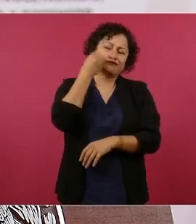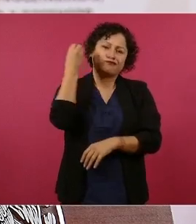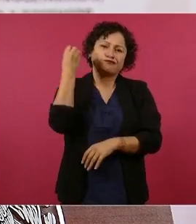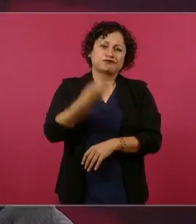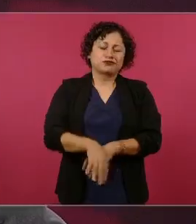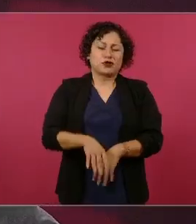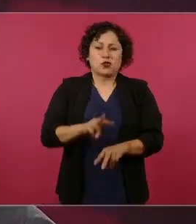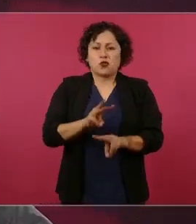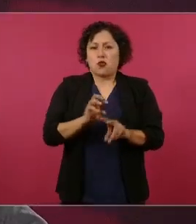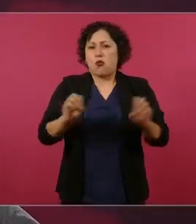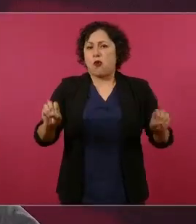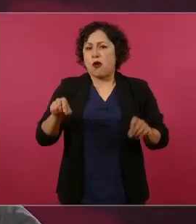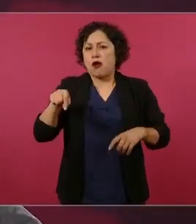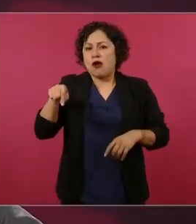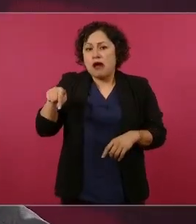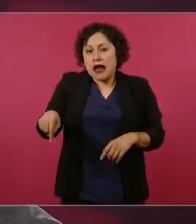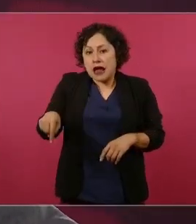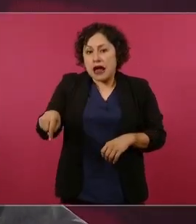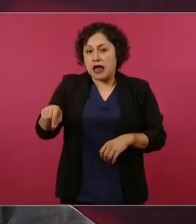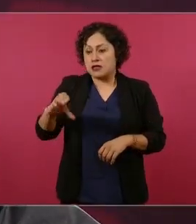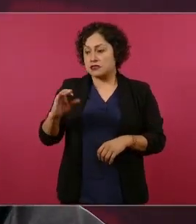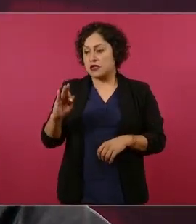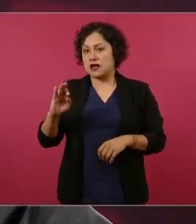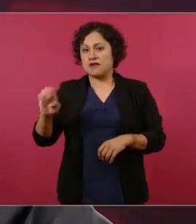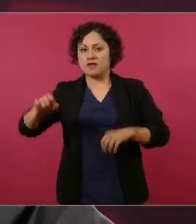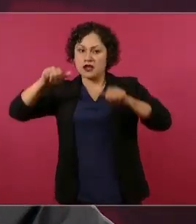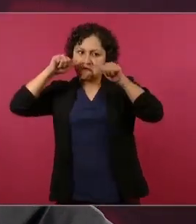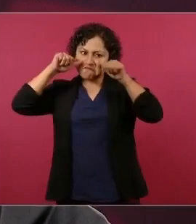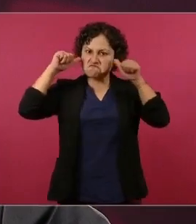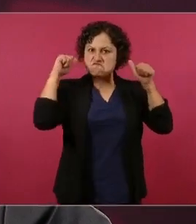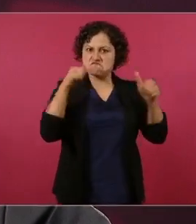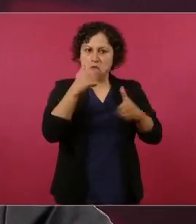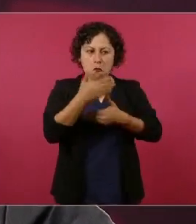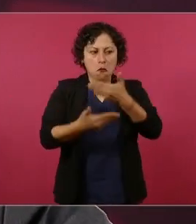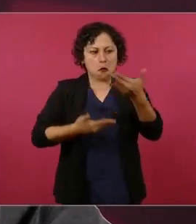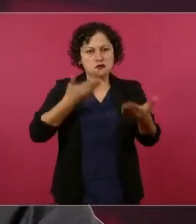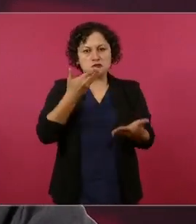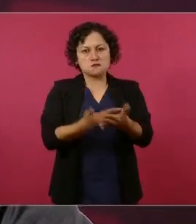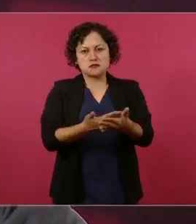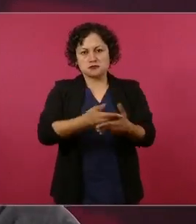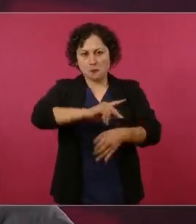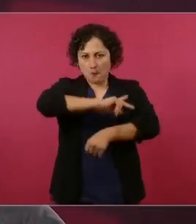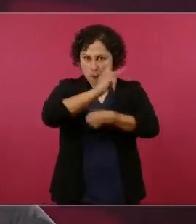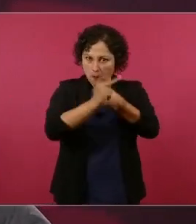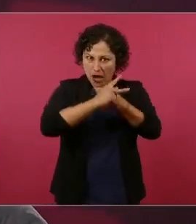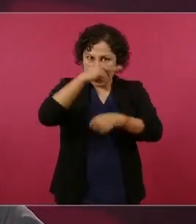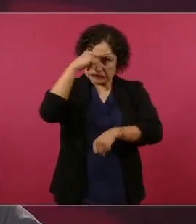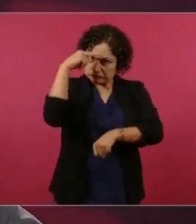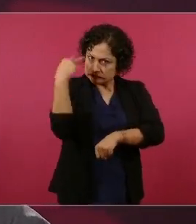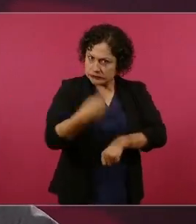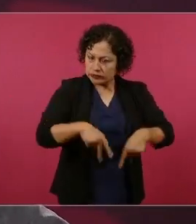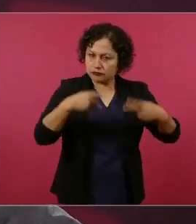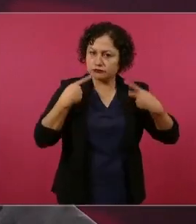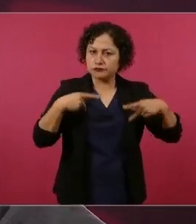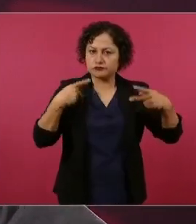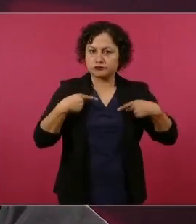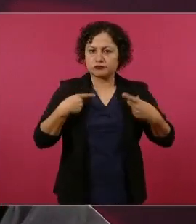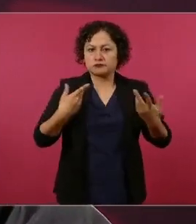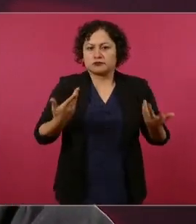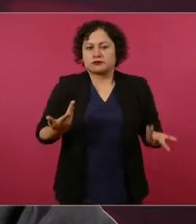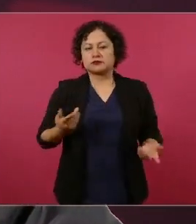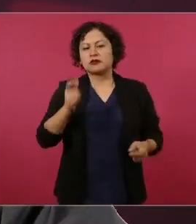comprometida con la población, con el servicio público. No es una empresa que venga a